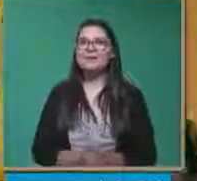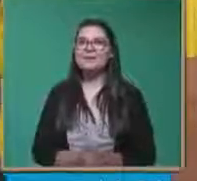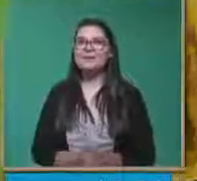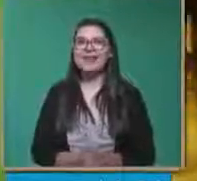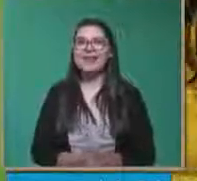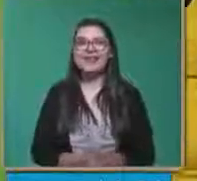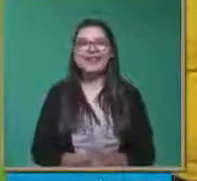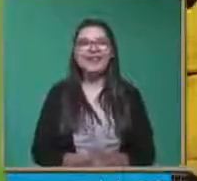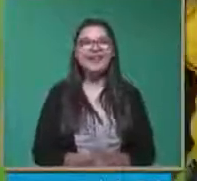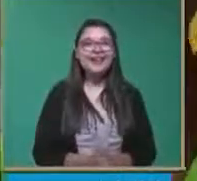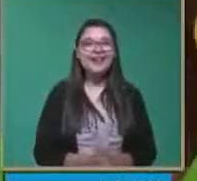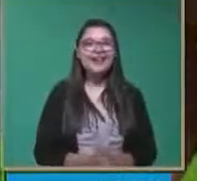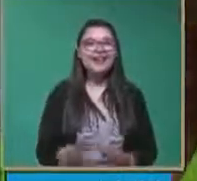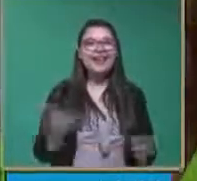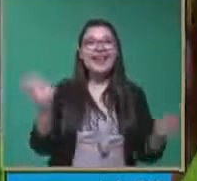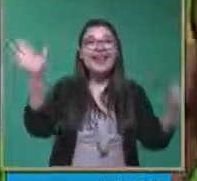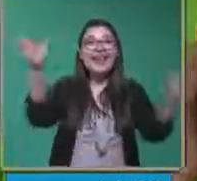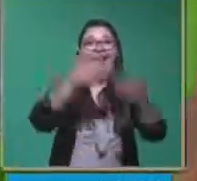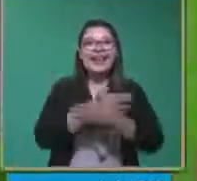A ver, ya. Ya casi, ya casi.